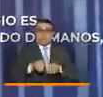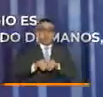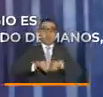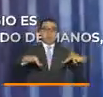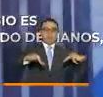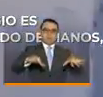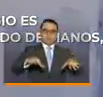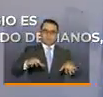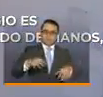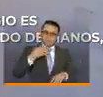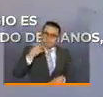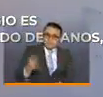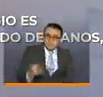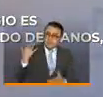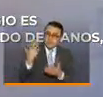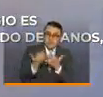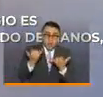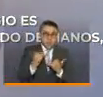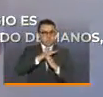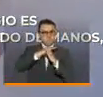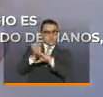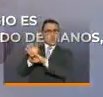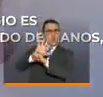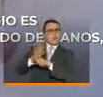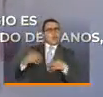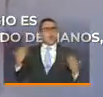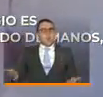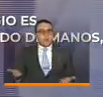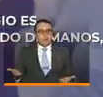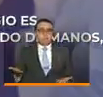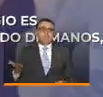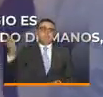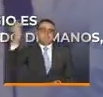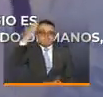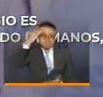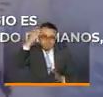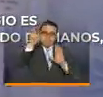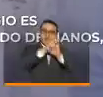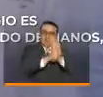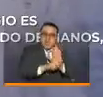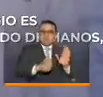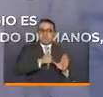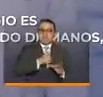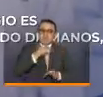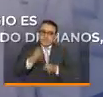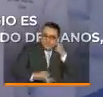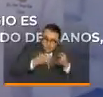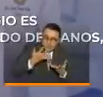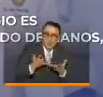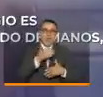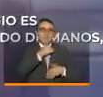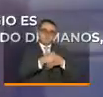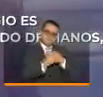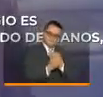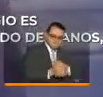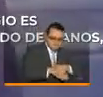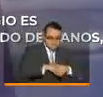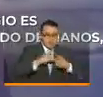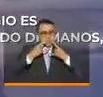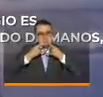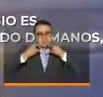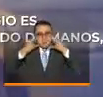la mejor forma de prevenir el contagio es a través de las medidas de autocuidado como el lavado de manos, uso de